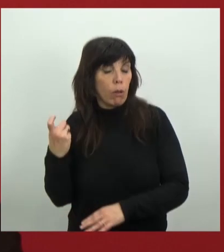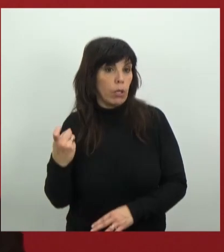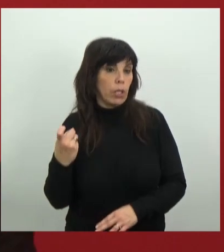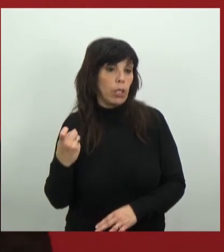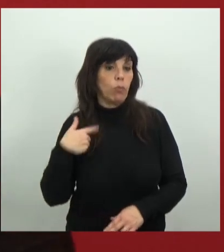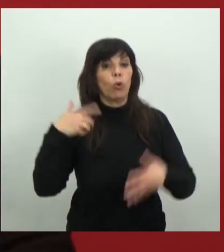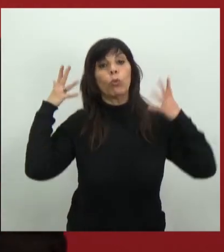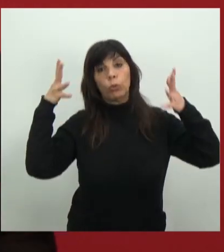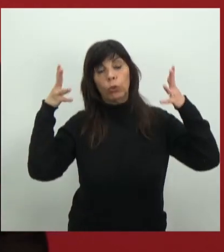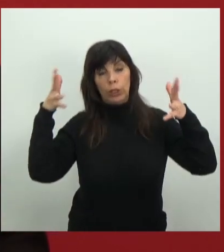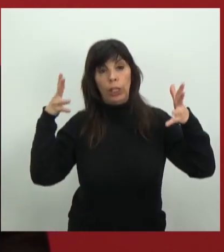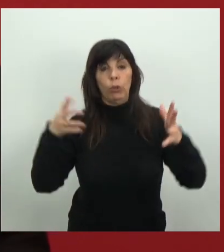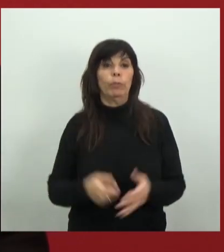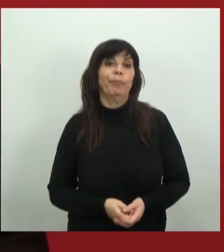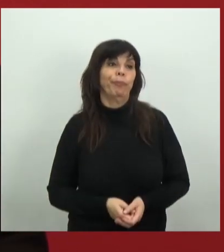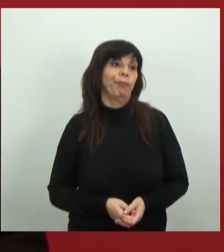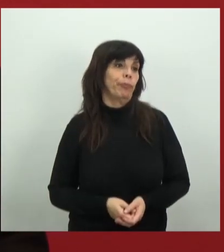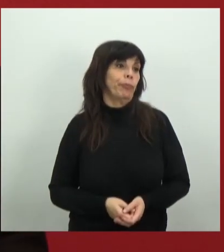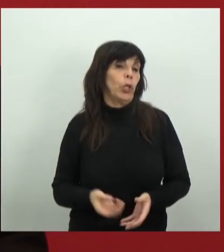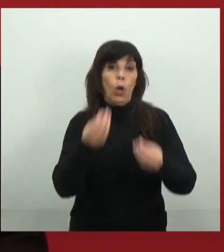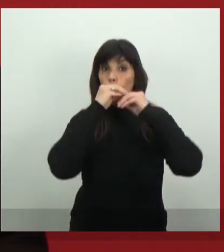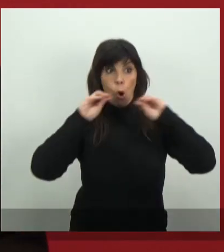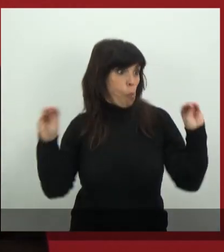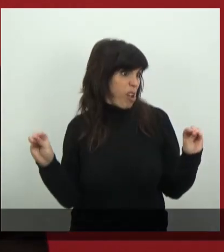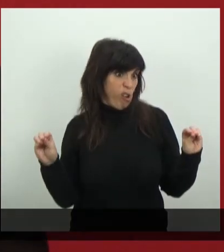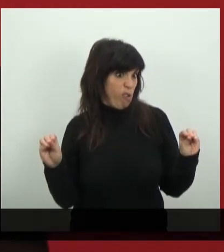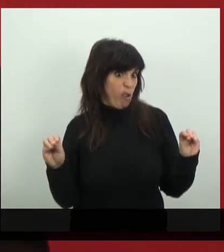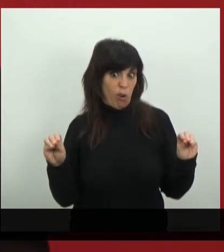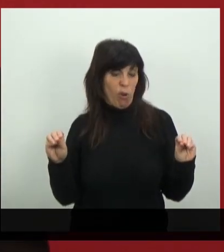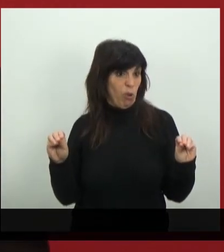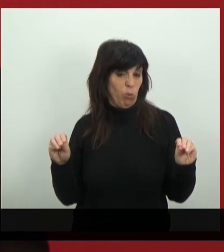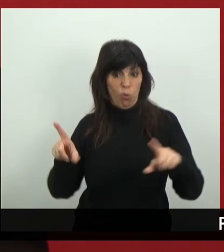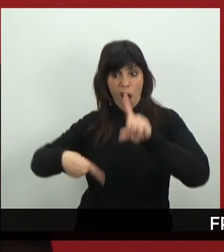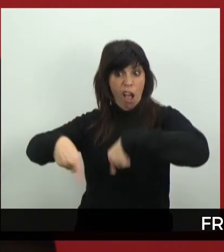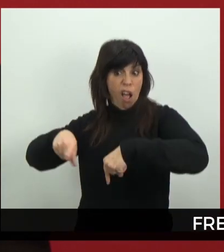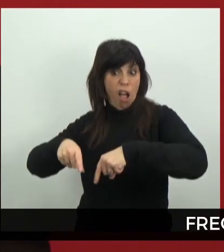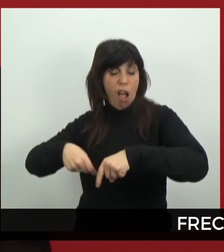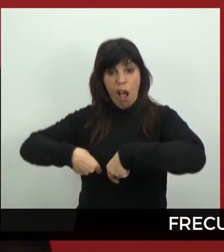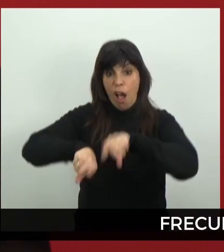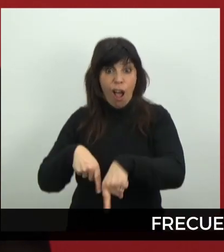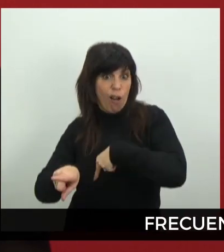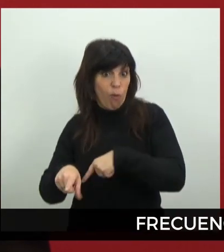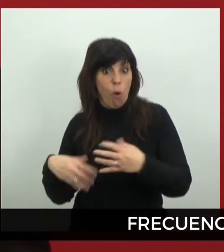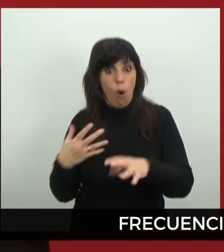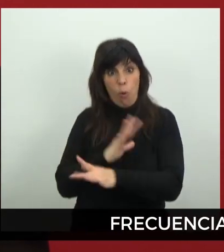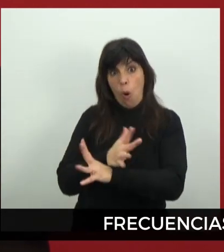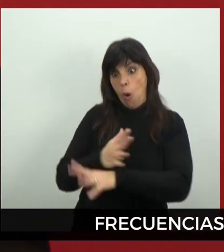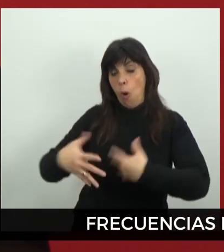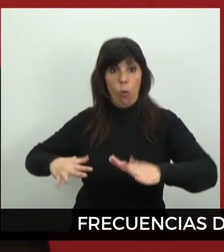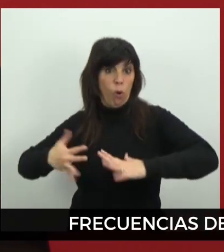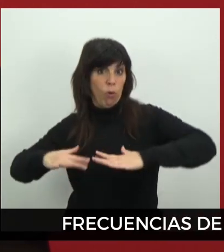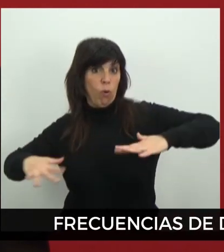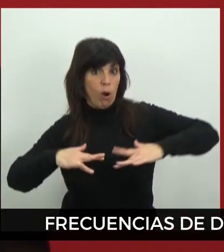que te apuntes en un club de domino o de fútbol, pero tú deja de librar a las personas porque no tienes fuerza. Ningún